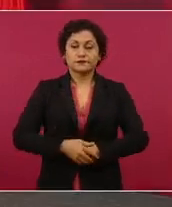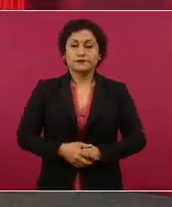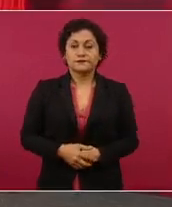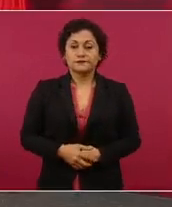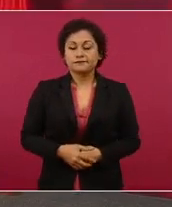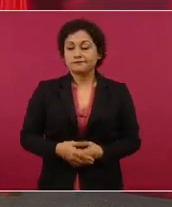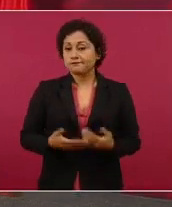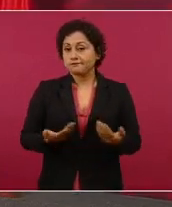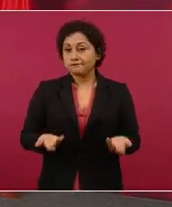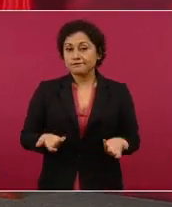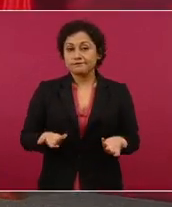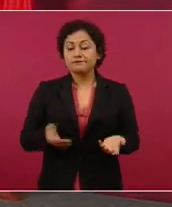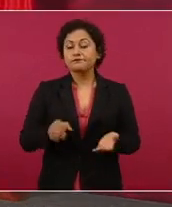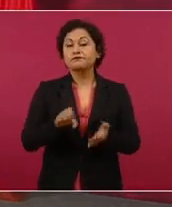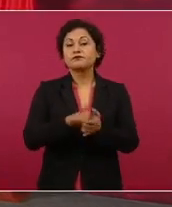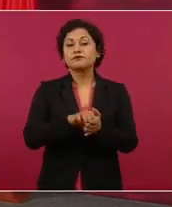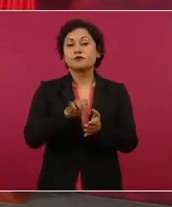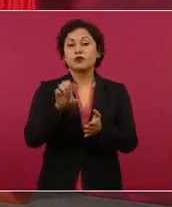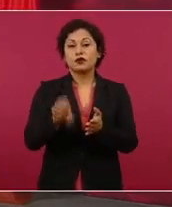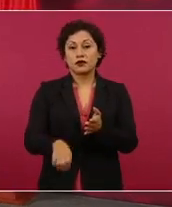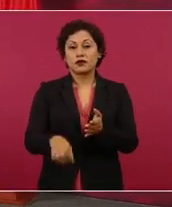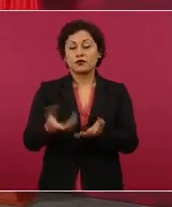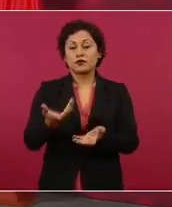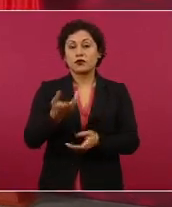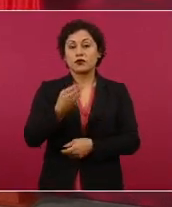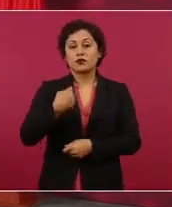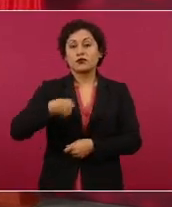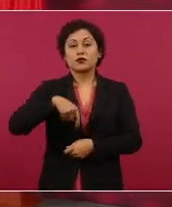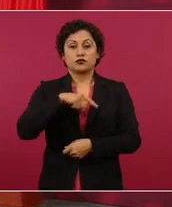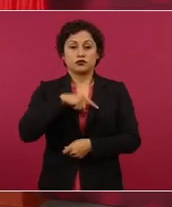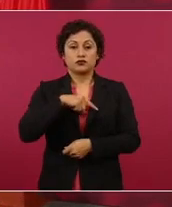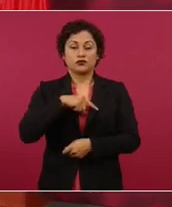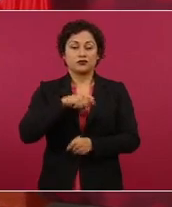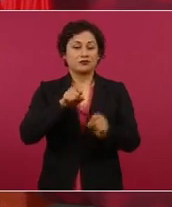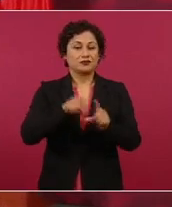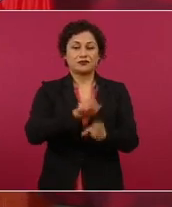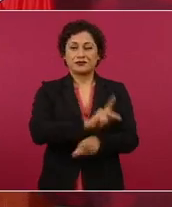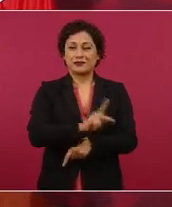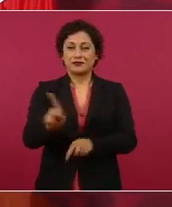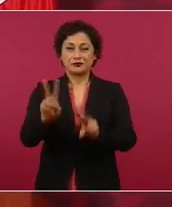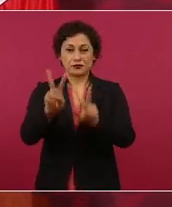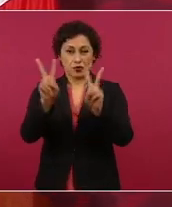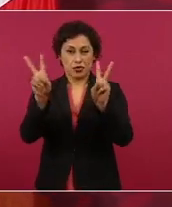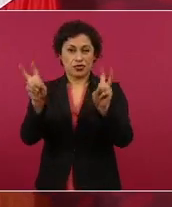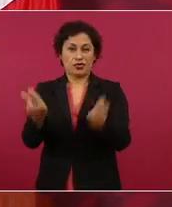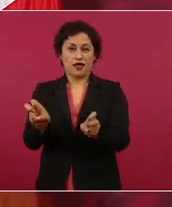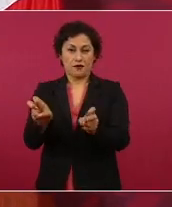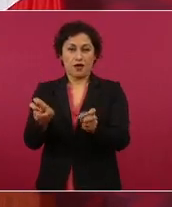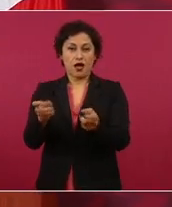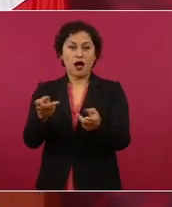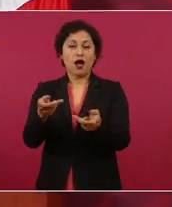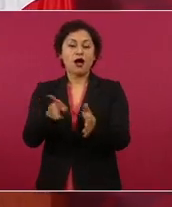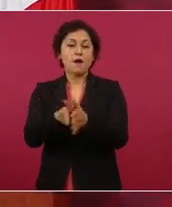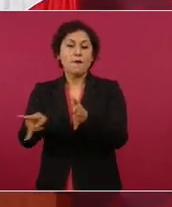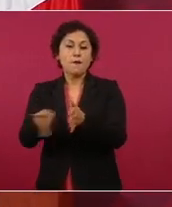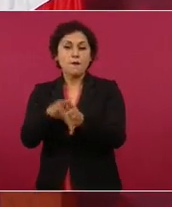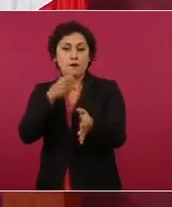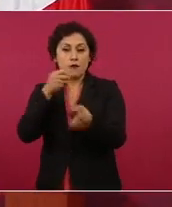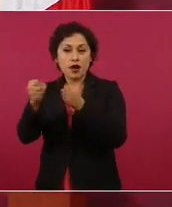Así como hablamos de la prensa, que la prensa se regula con la prensa.